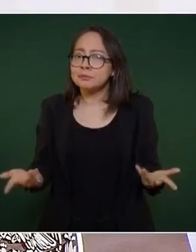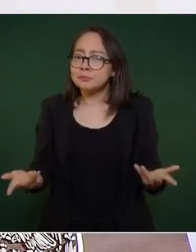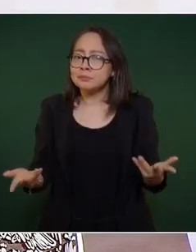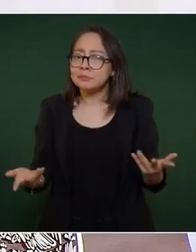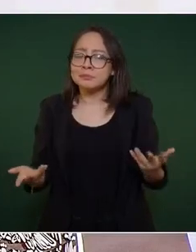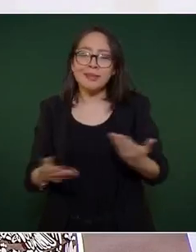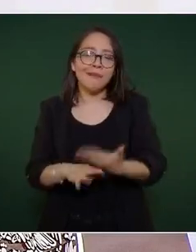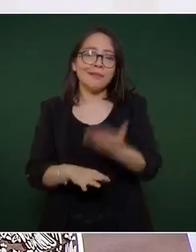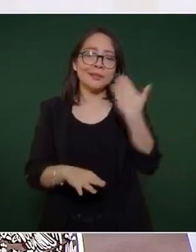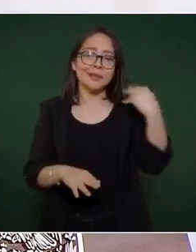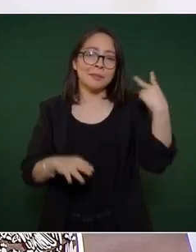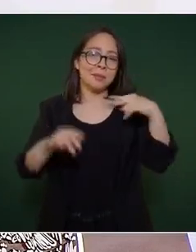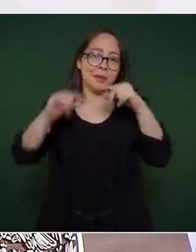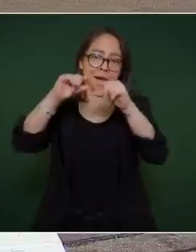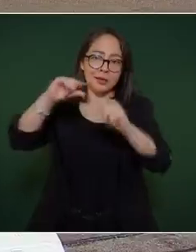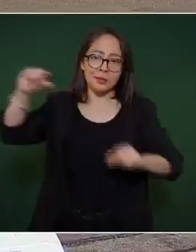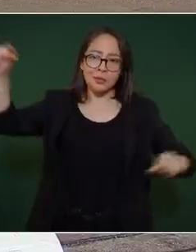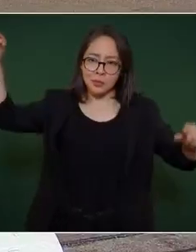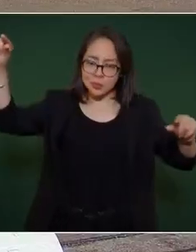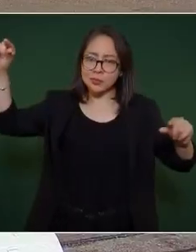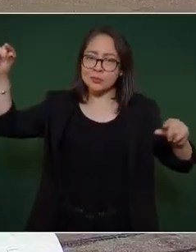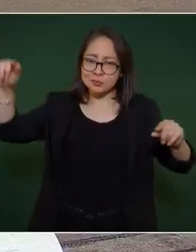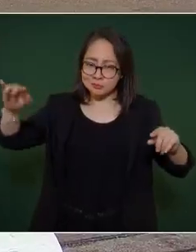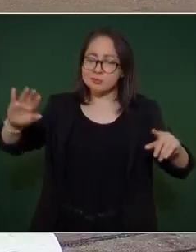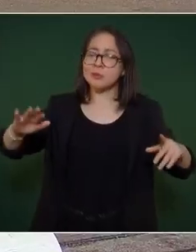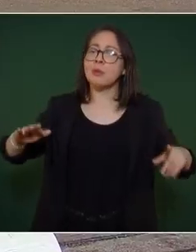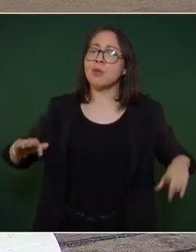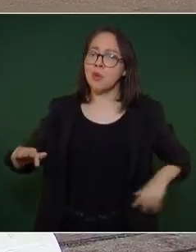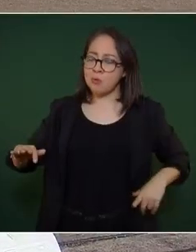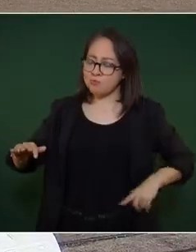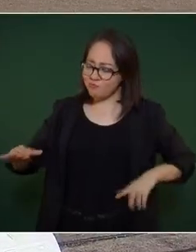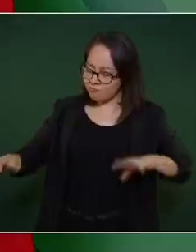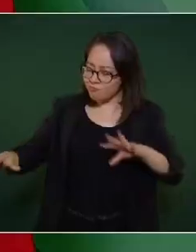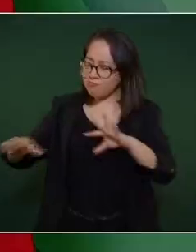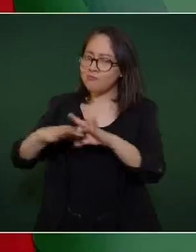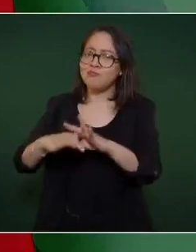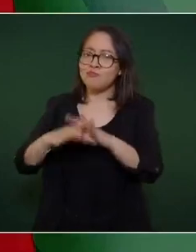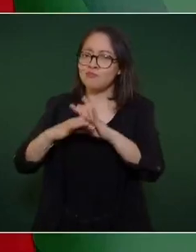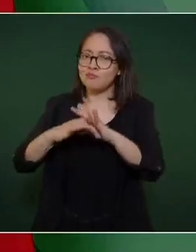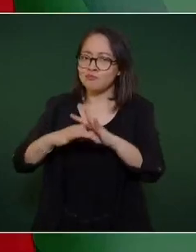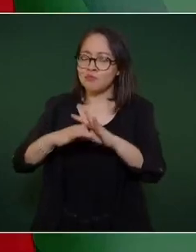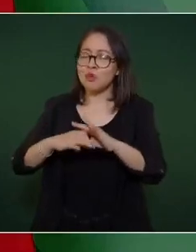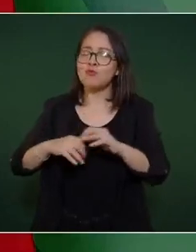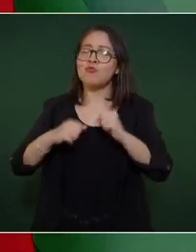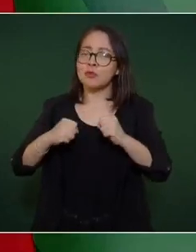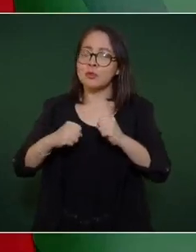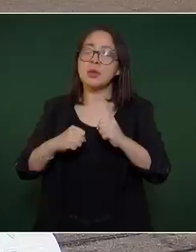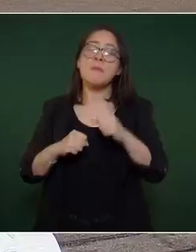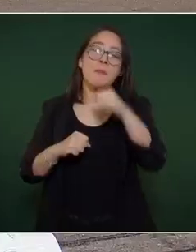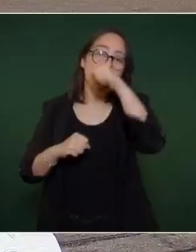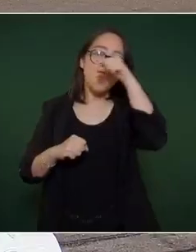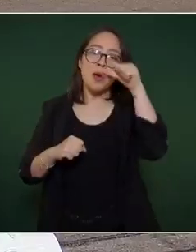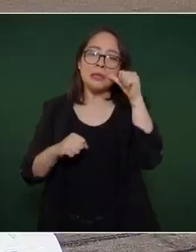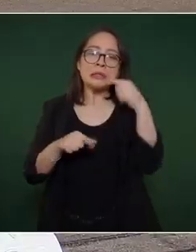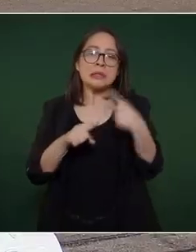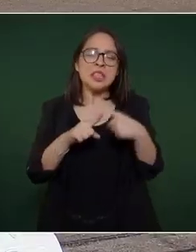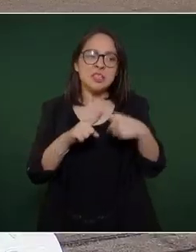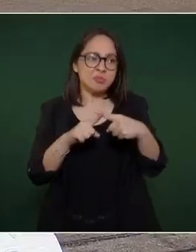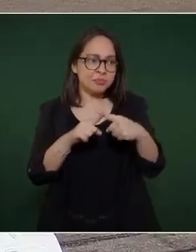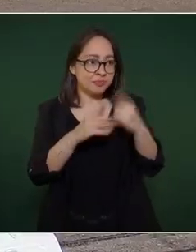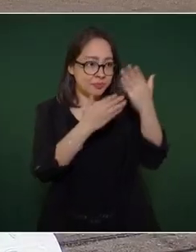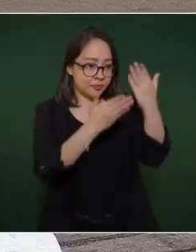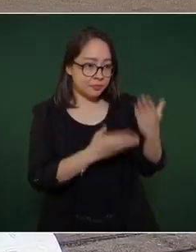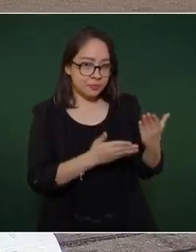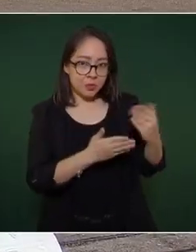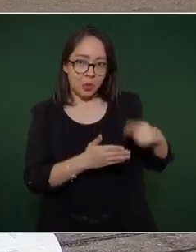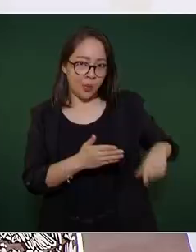gobierno aliado del presidente Benito Juárez, encabezado por Manuel Gutiérrez Zamora, quien lo